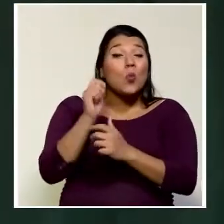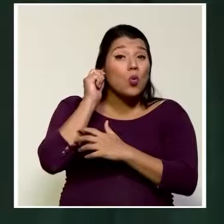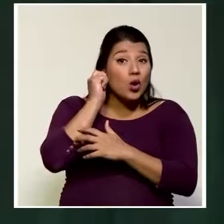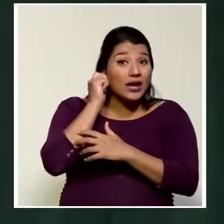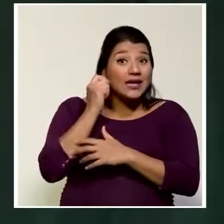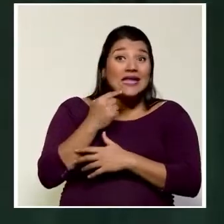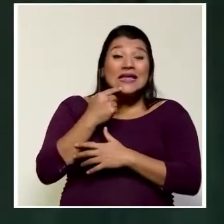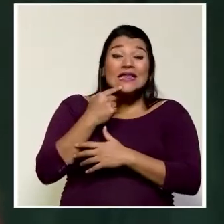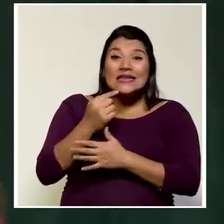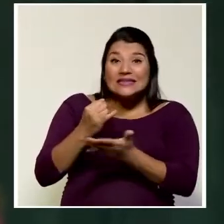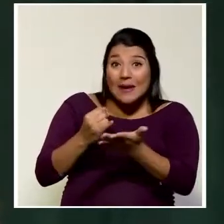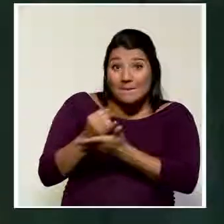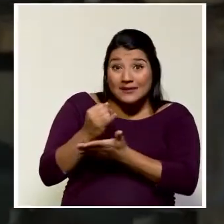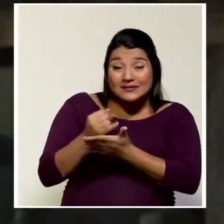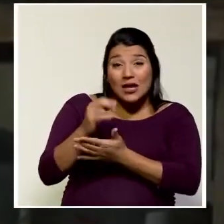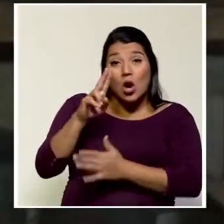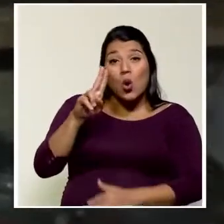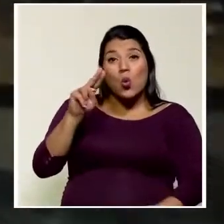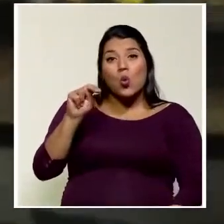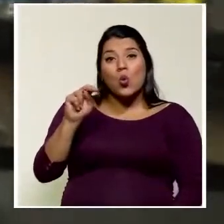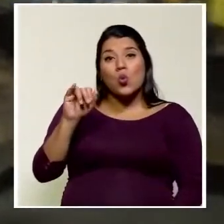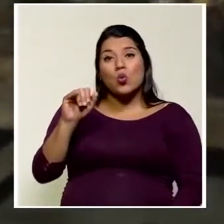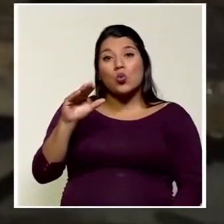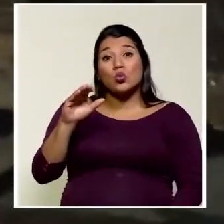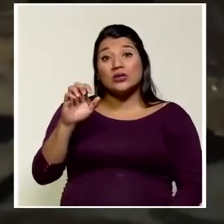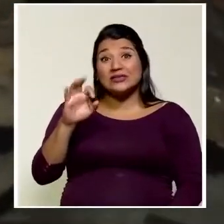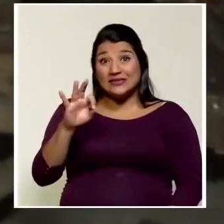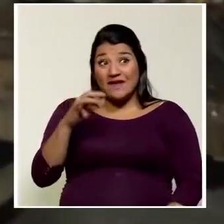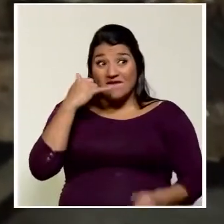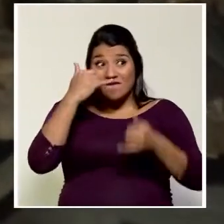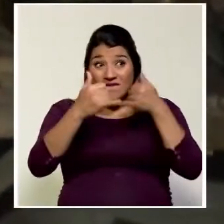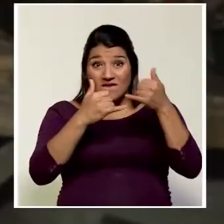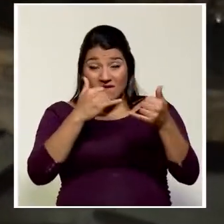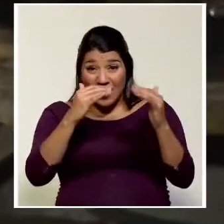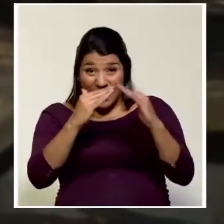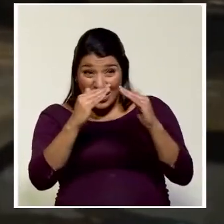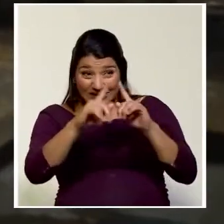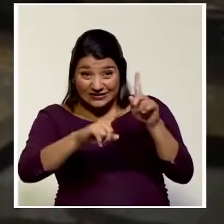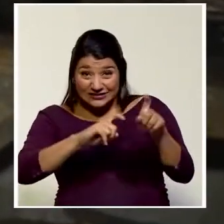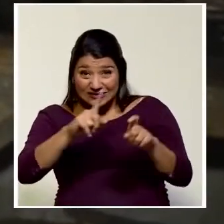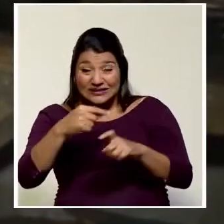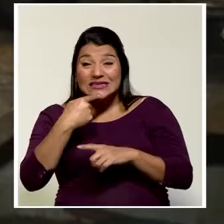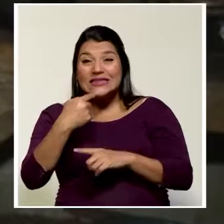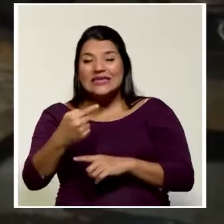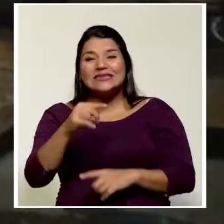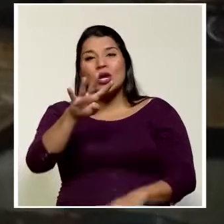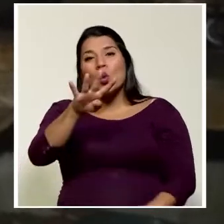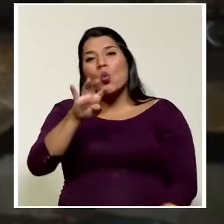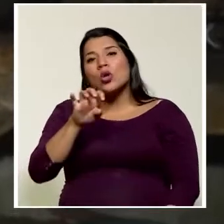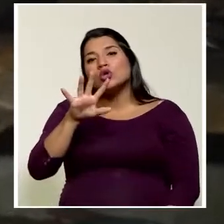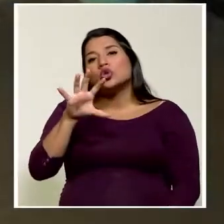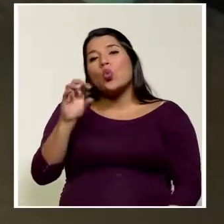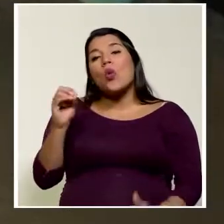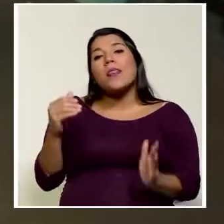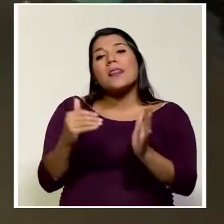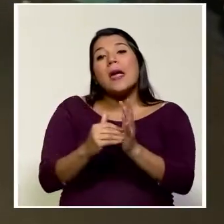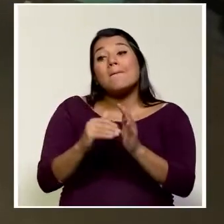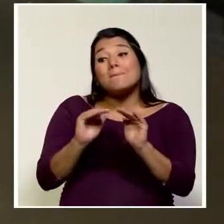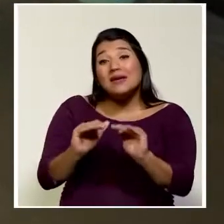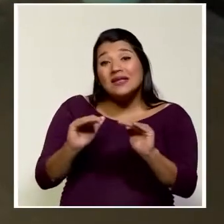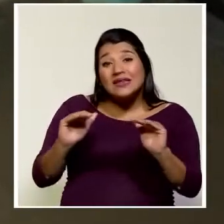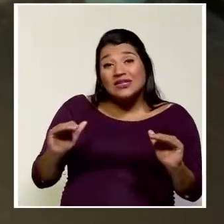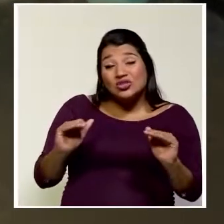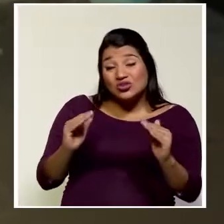estudio de la UNICEF sobre la encuesta de hogares revela que hay 450,000 menores viviendo